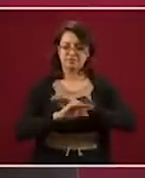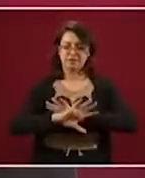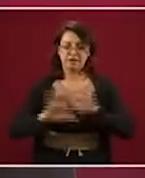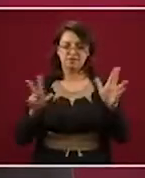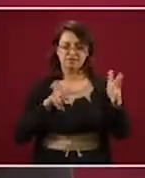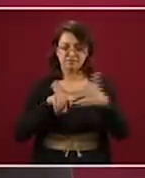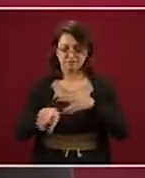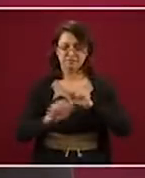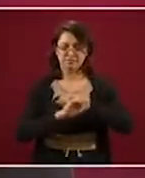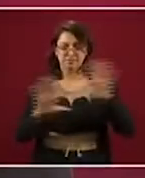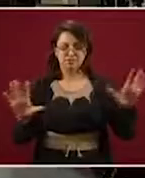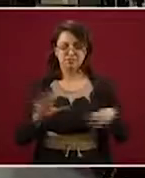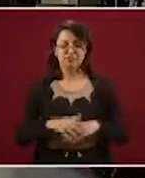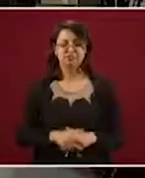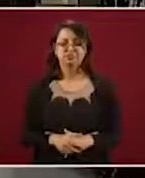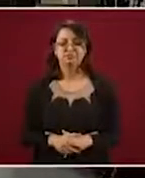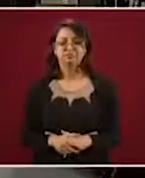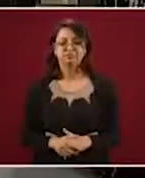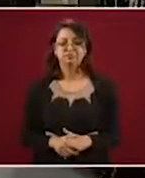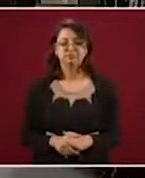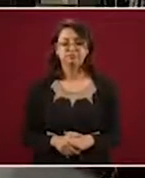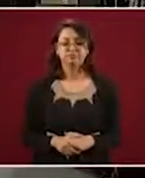parece.